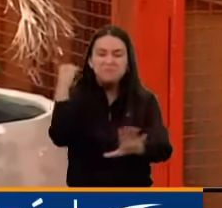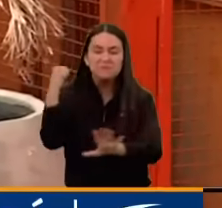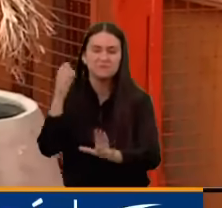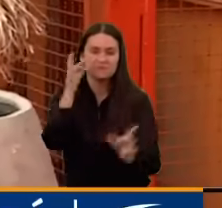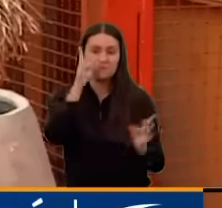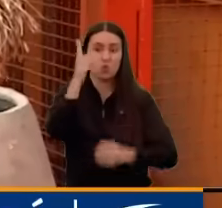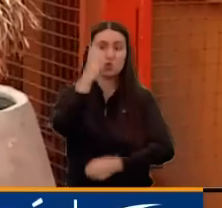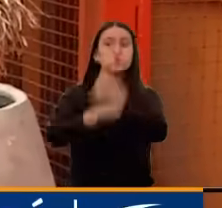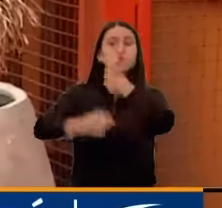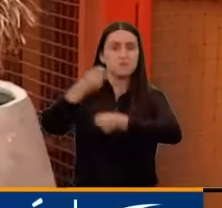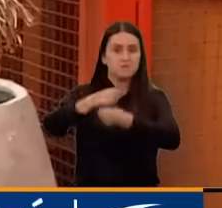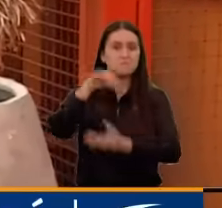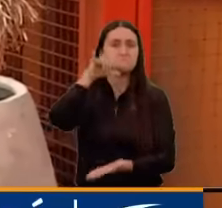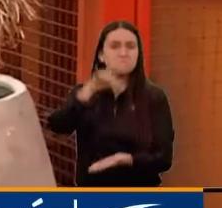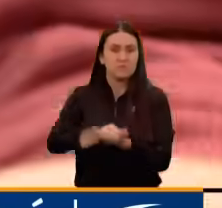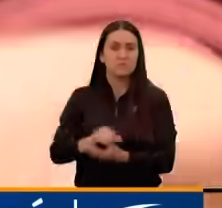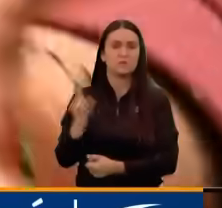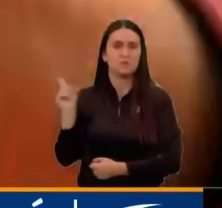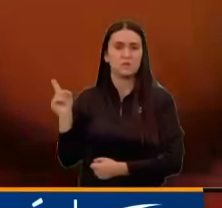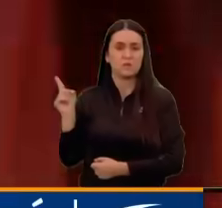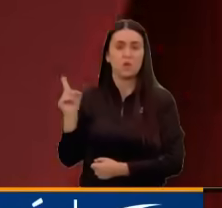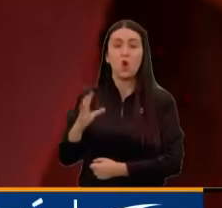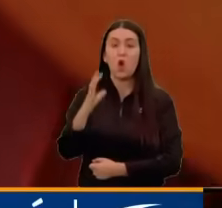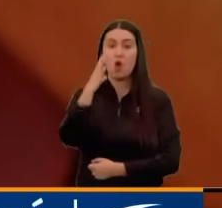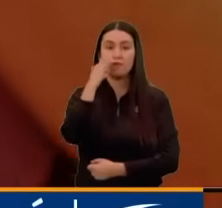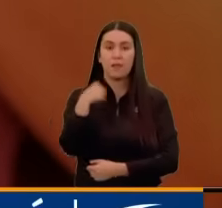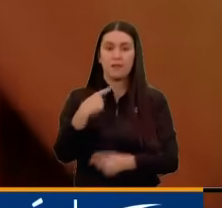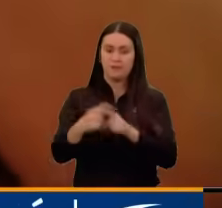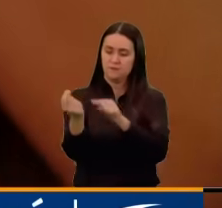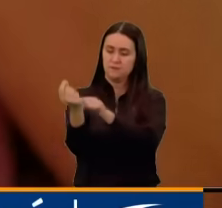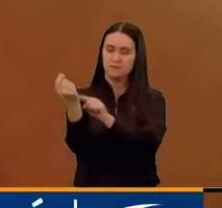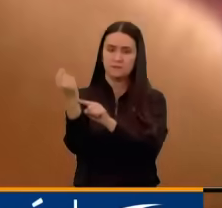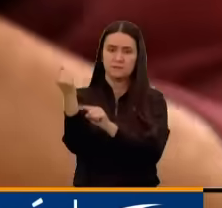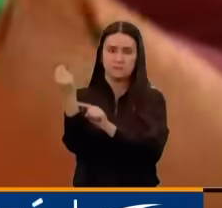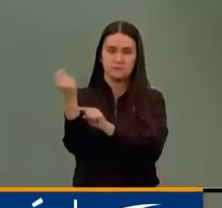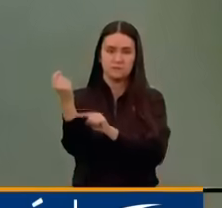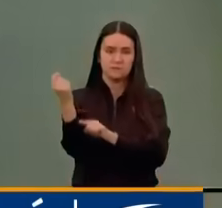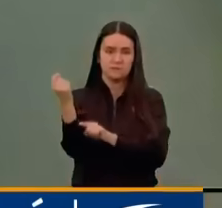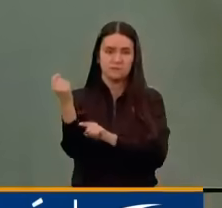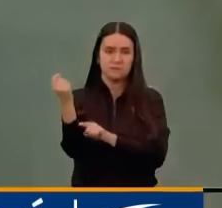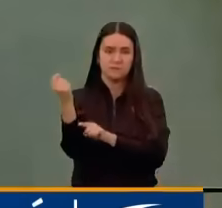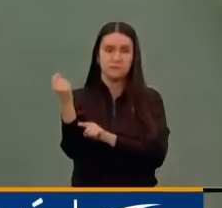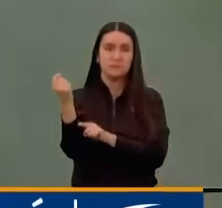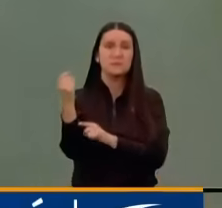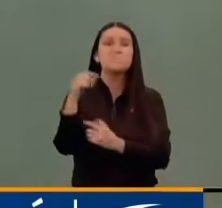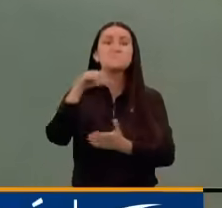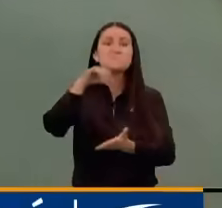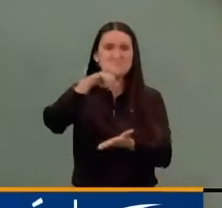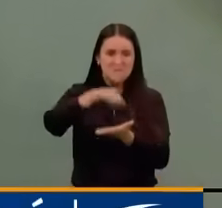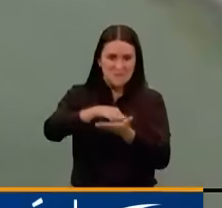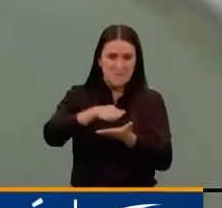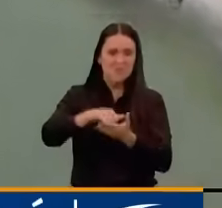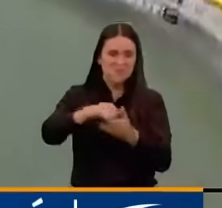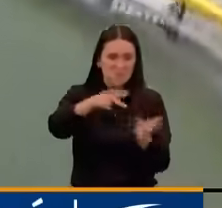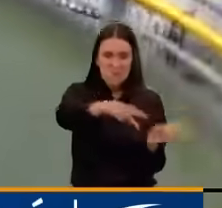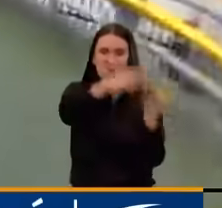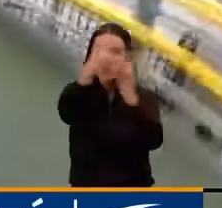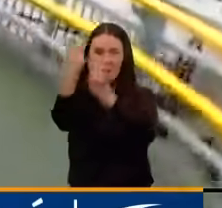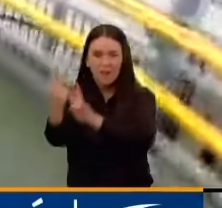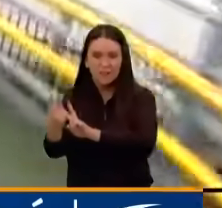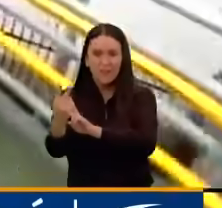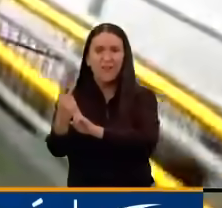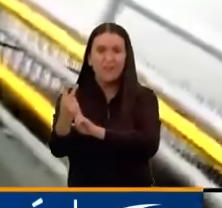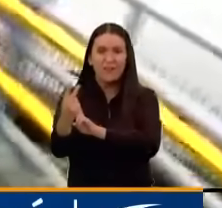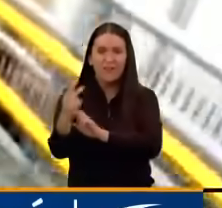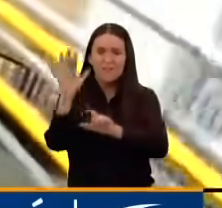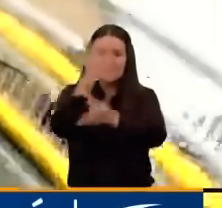lo mismo a este ciudadano, quien sufrió múltiples heridas. Bueno, yo iba ahí exactamente por el mismo puente que